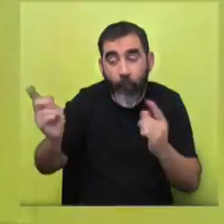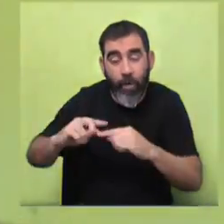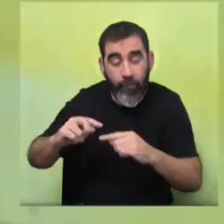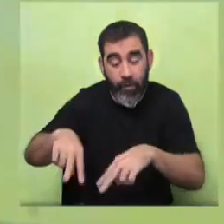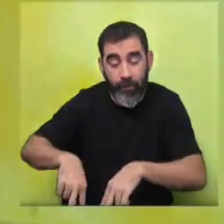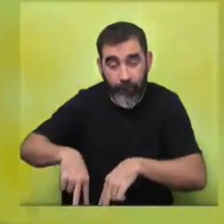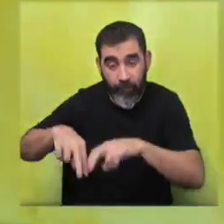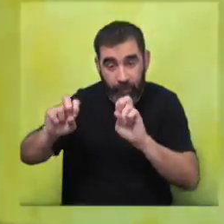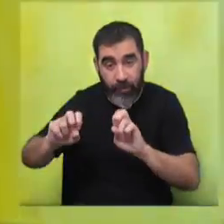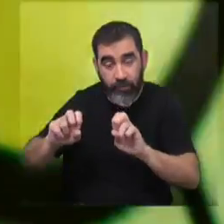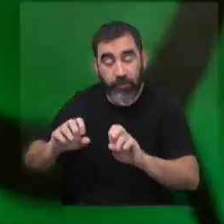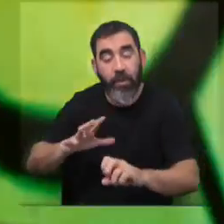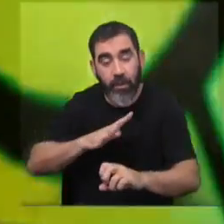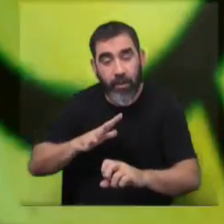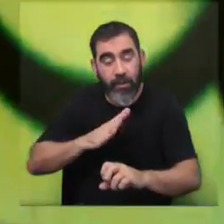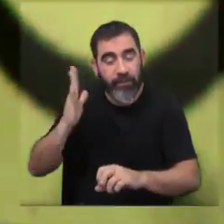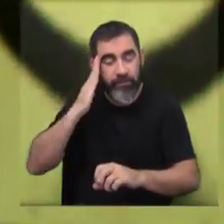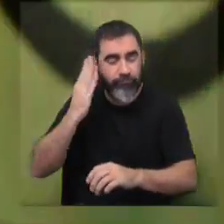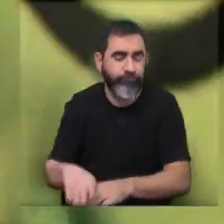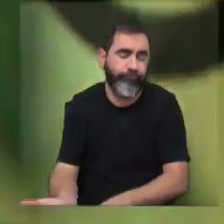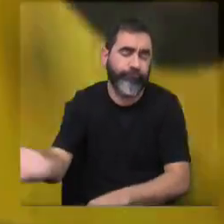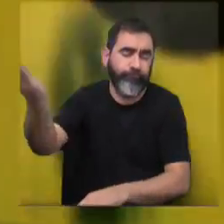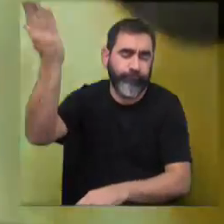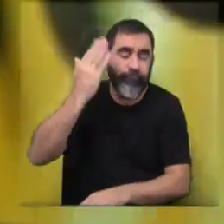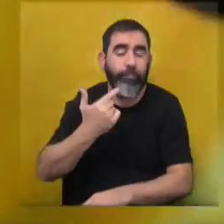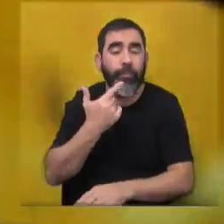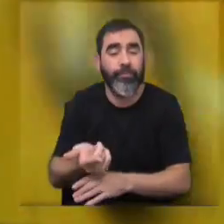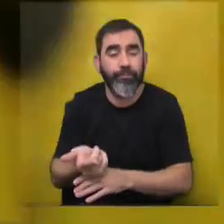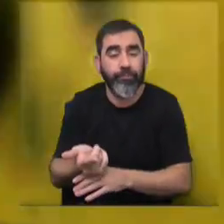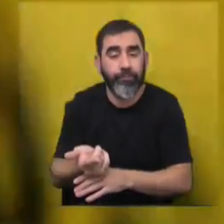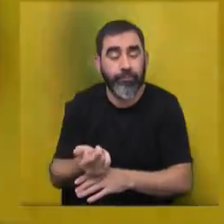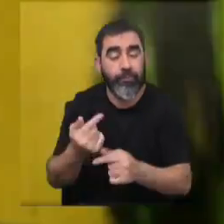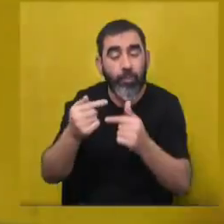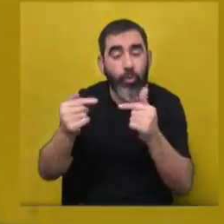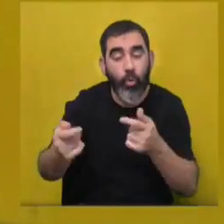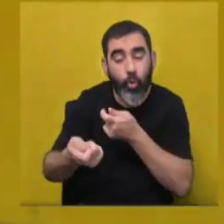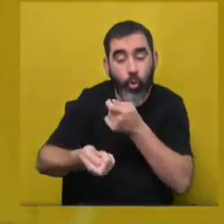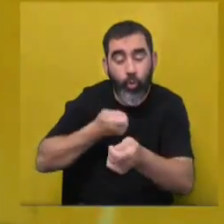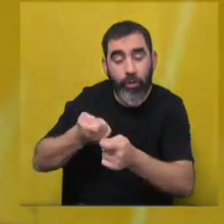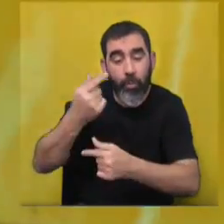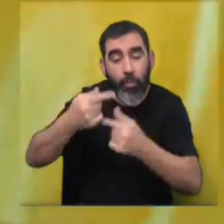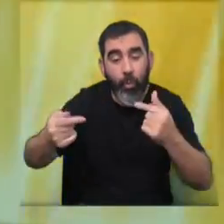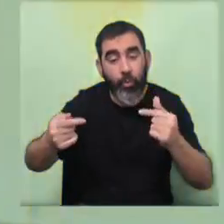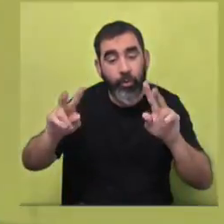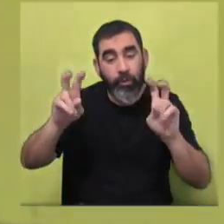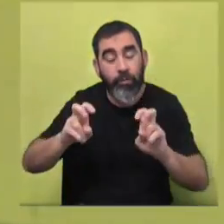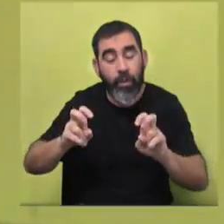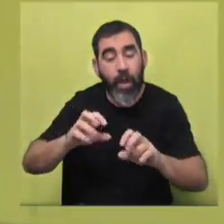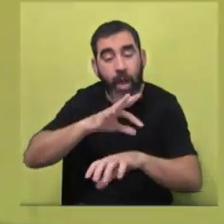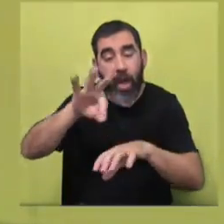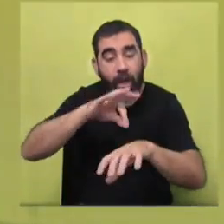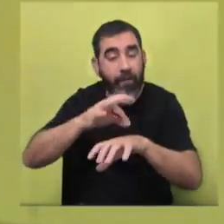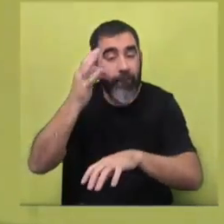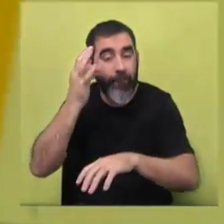ahora, recogen saberes ancestrales. Por ejemplo, todas las propiedades que le atribuimos a los productos vinculados a las abejas, ¿no? Ya